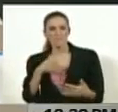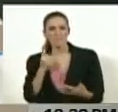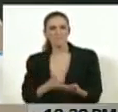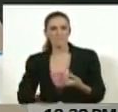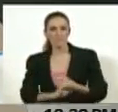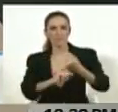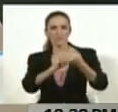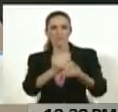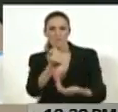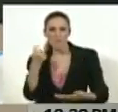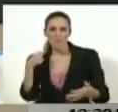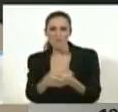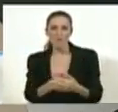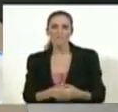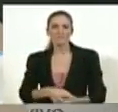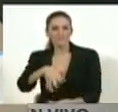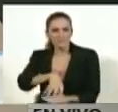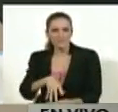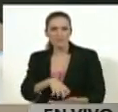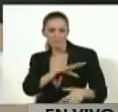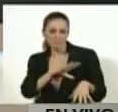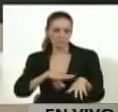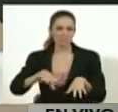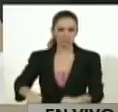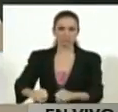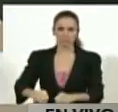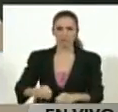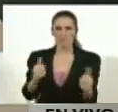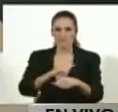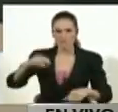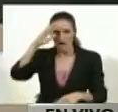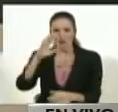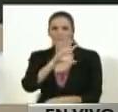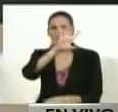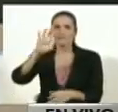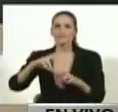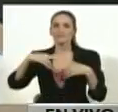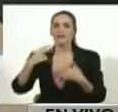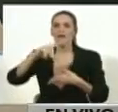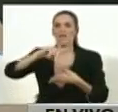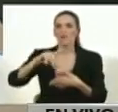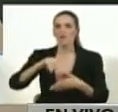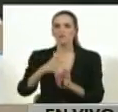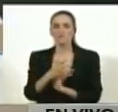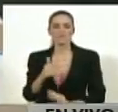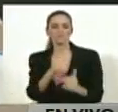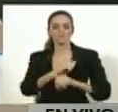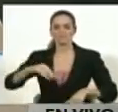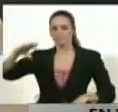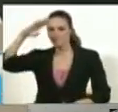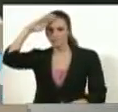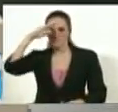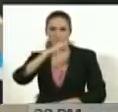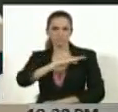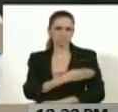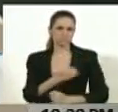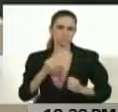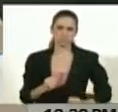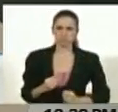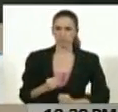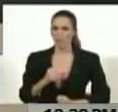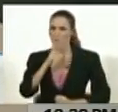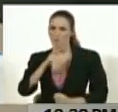de respaldo a invasiones militares a países de nuestra región por parte de la potencia militar más salvaje que ha